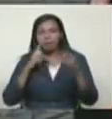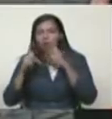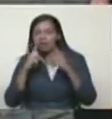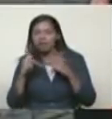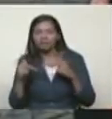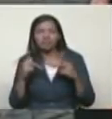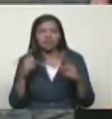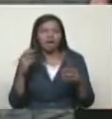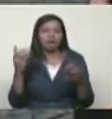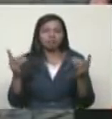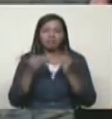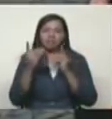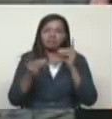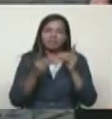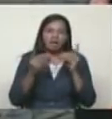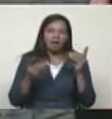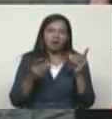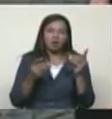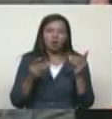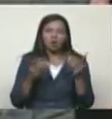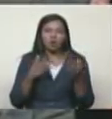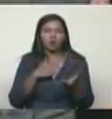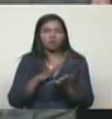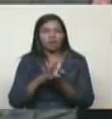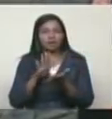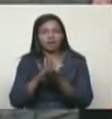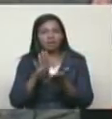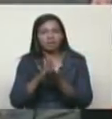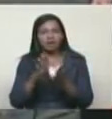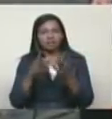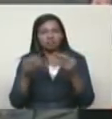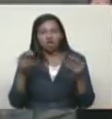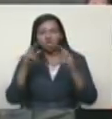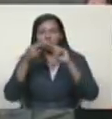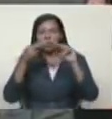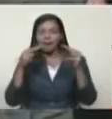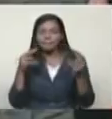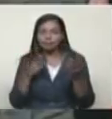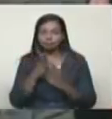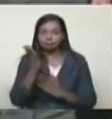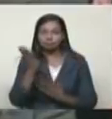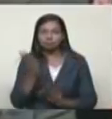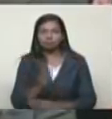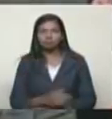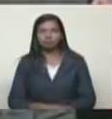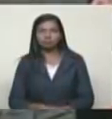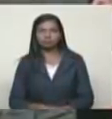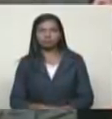de la diplomacia. Por la vía de la paz.